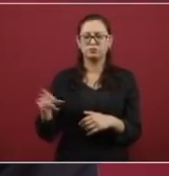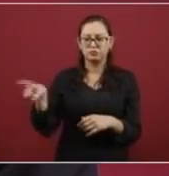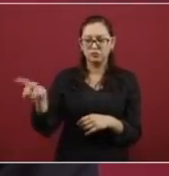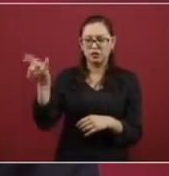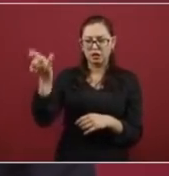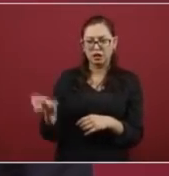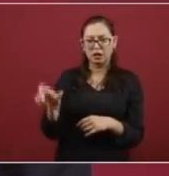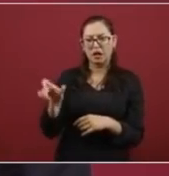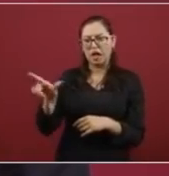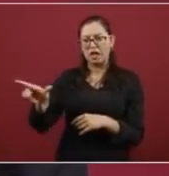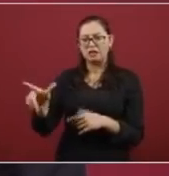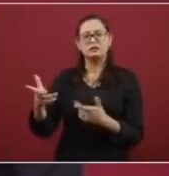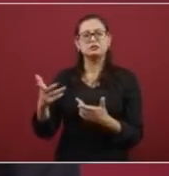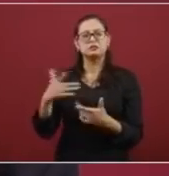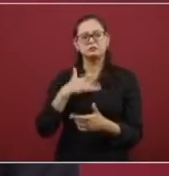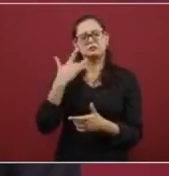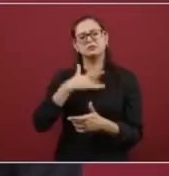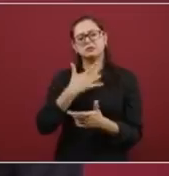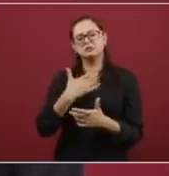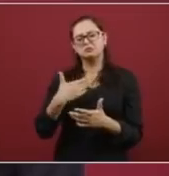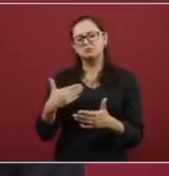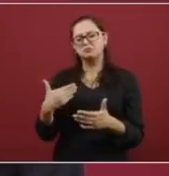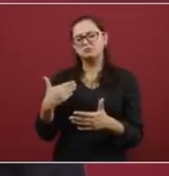vida empresarial